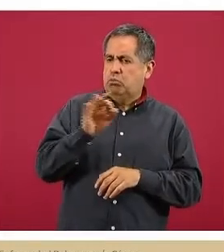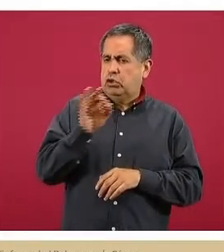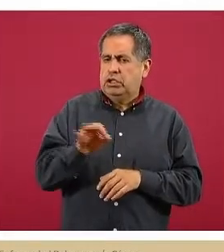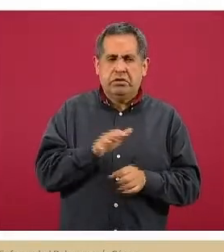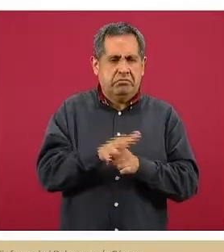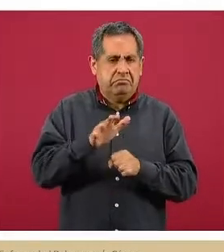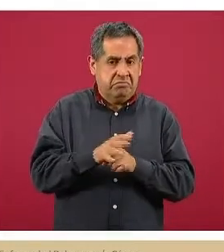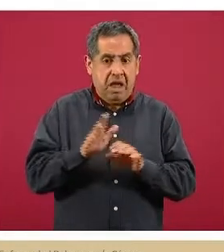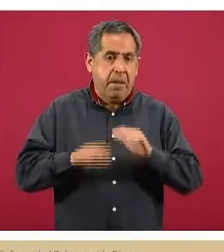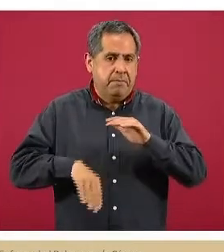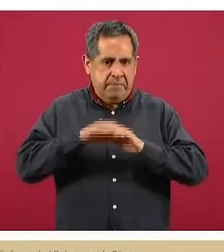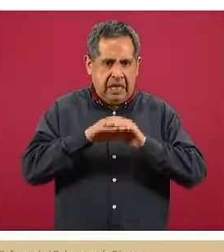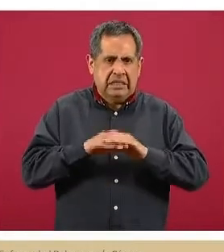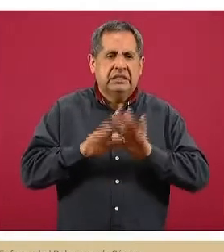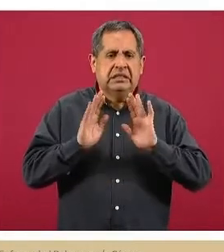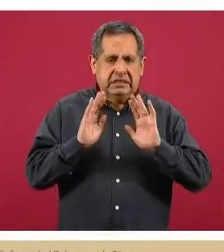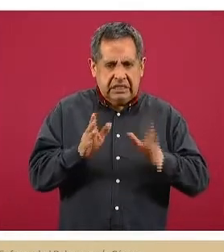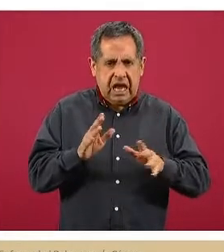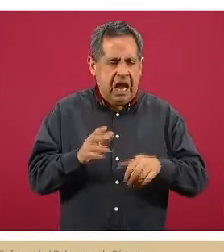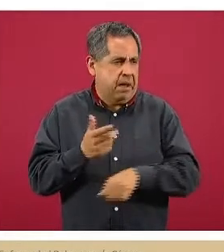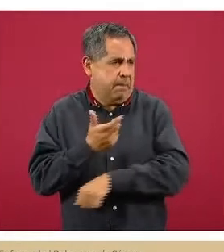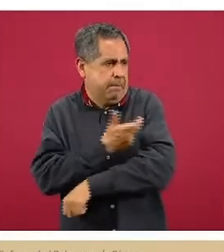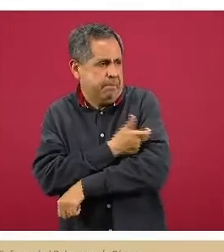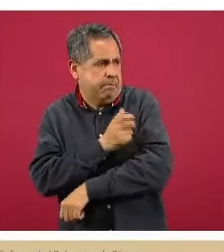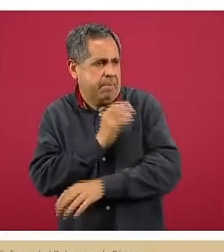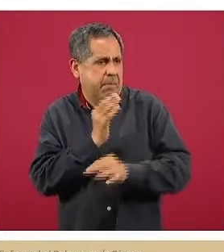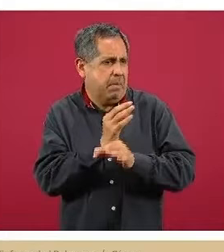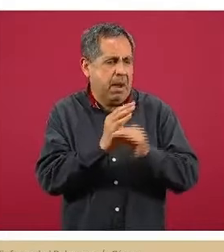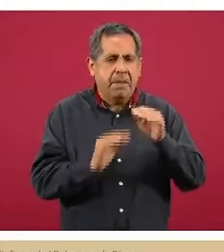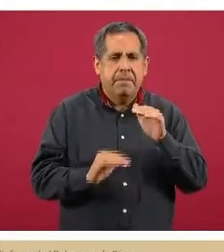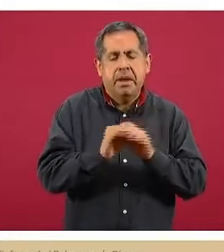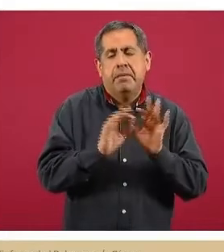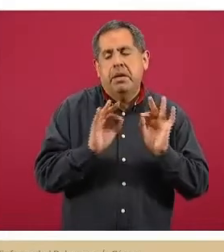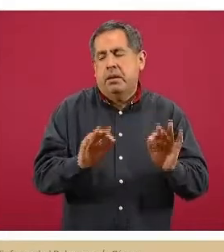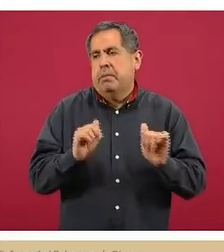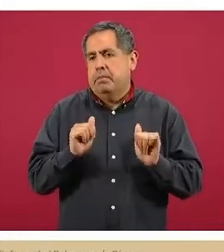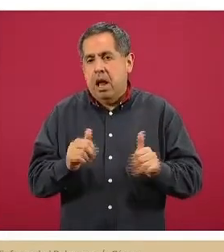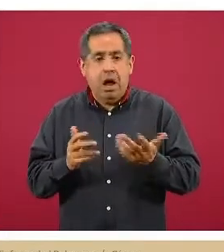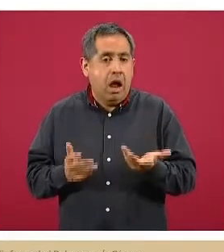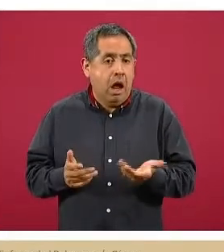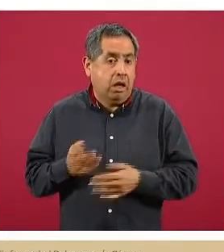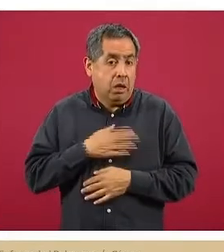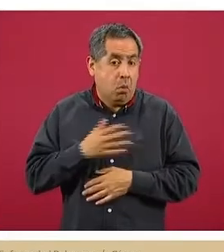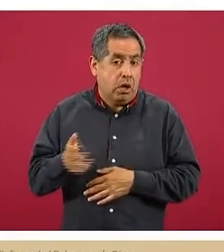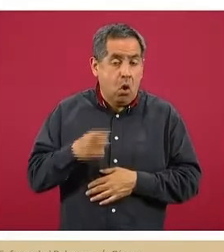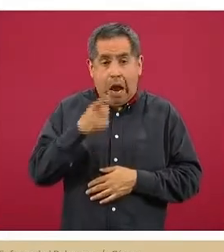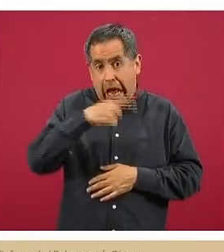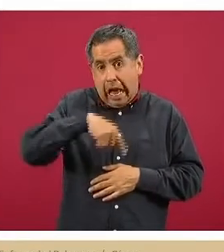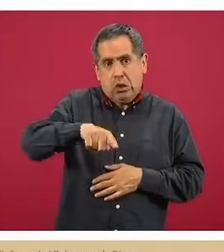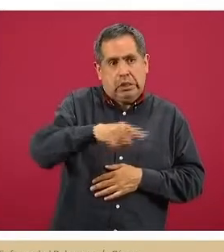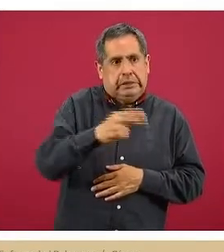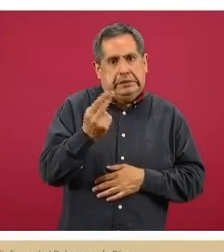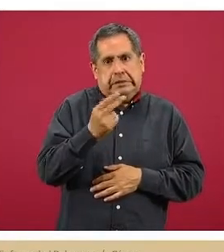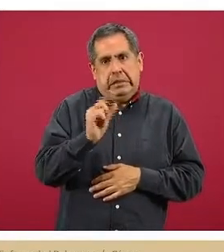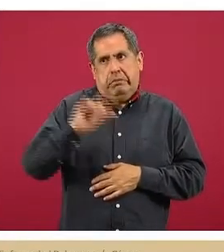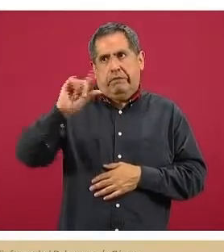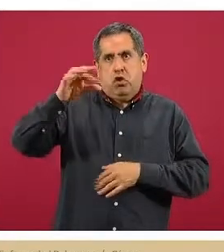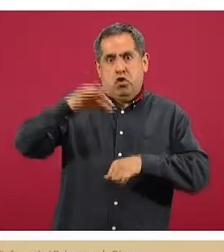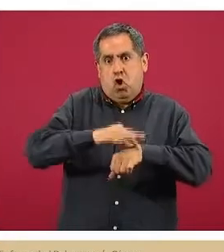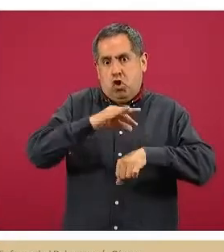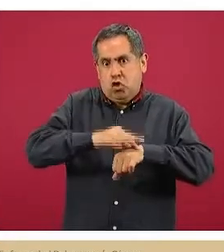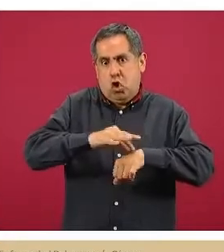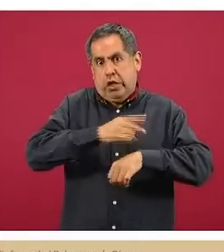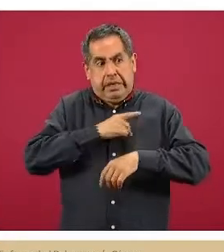86%, de hecho es el grupo que está más cerca de completar la meta, y eso es una buena noticia porque sabemos que son precisamente los profesionales